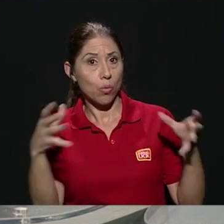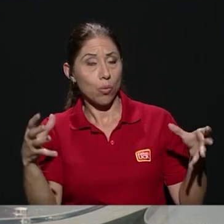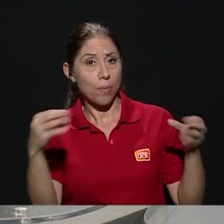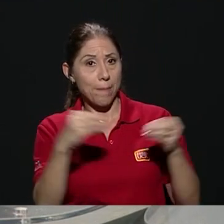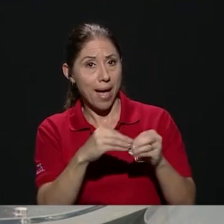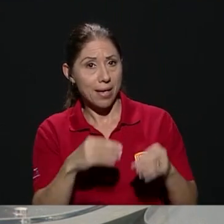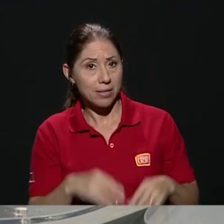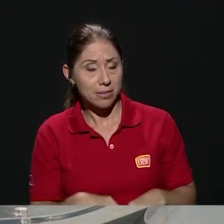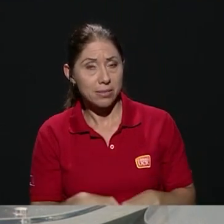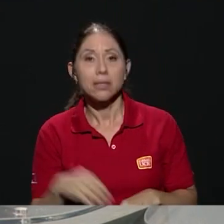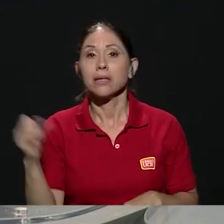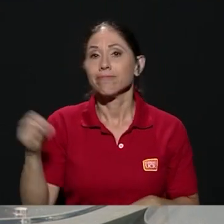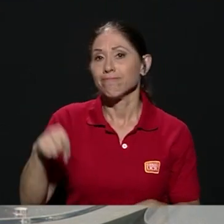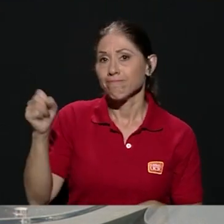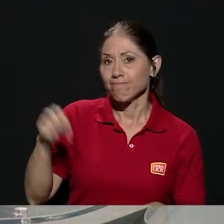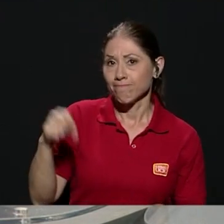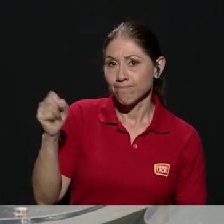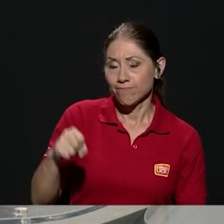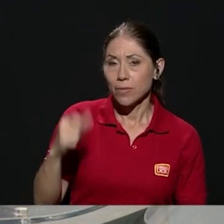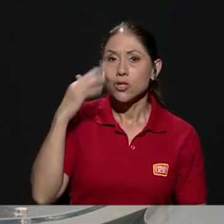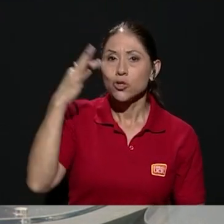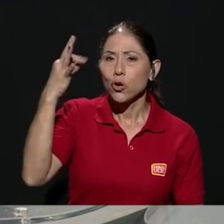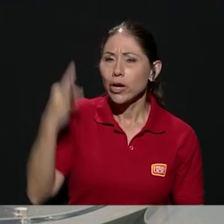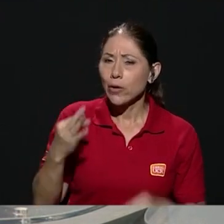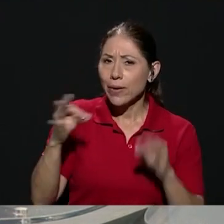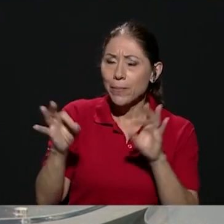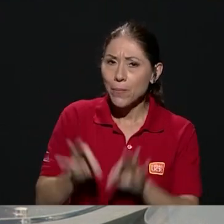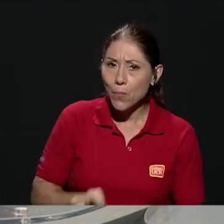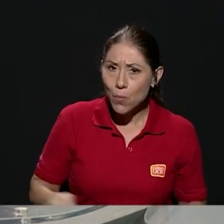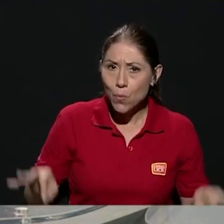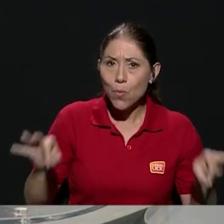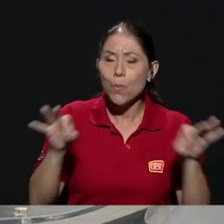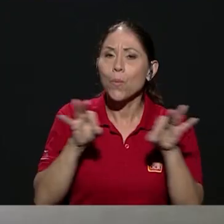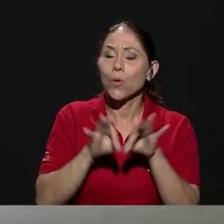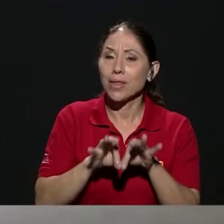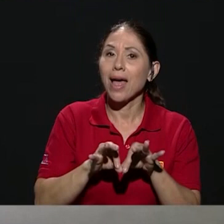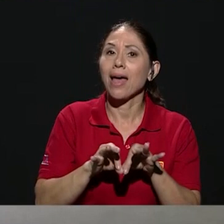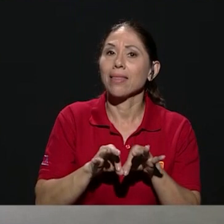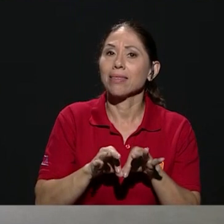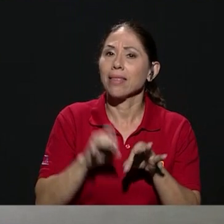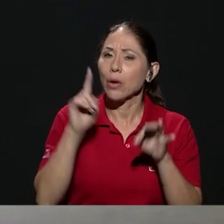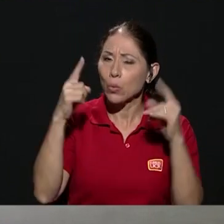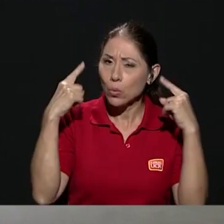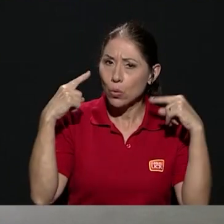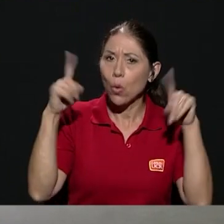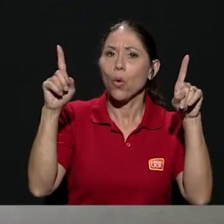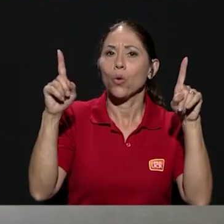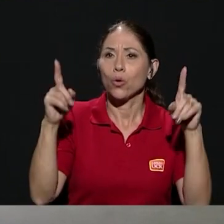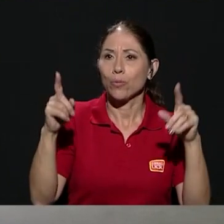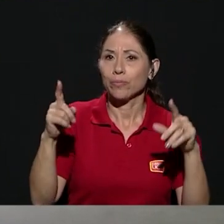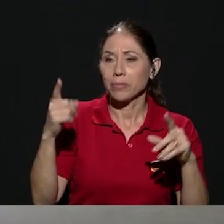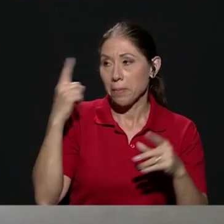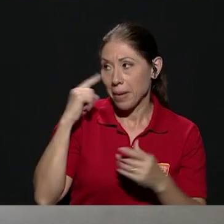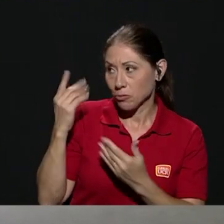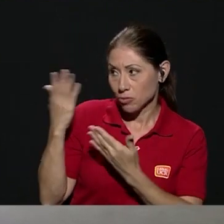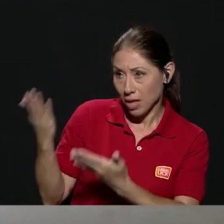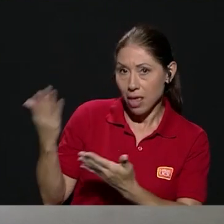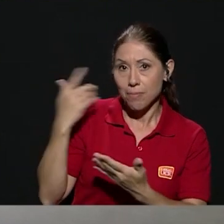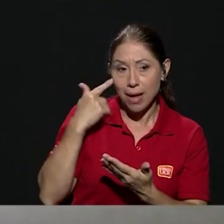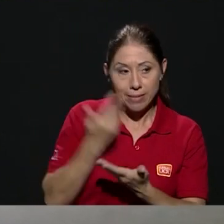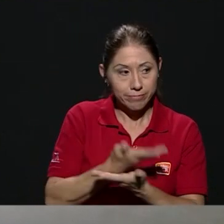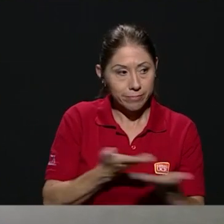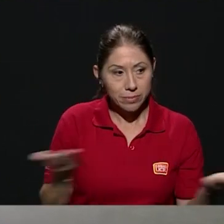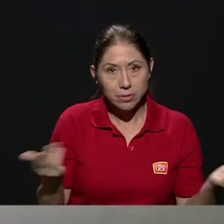más estudiantes. Claro, y creo que aquí un logro importante, Maribel y las compañeras que estamos